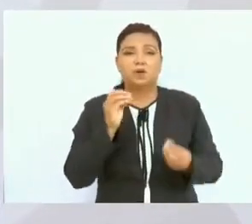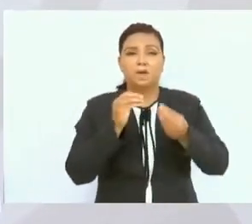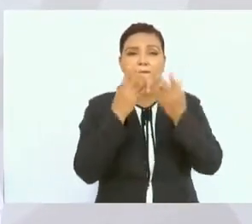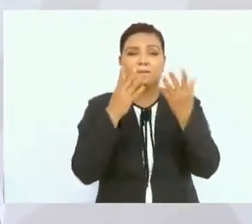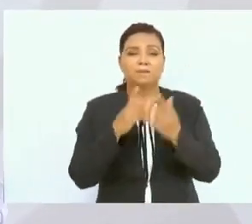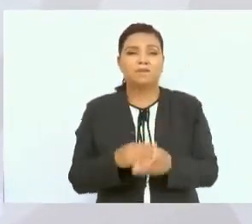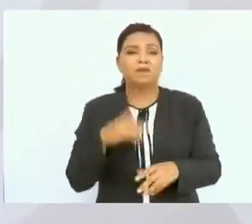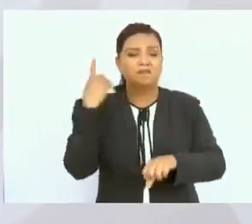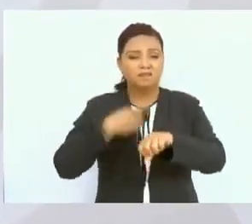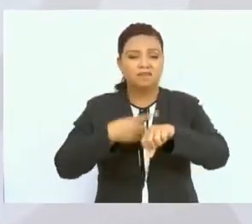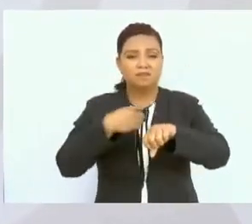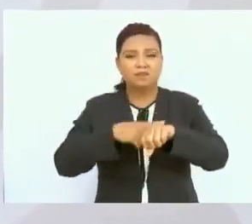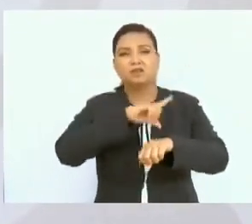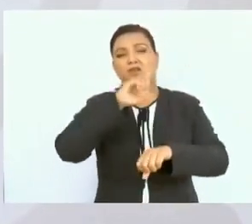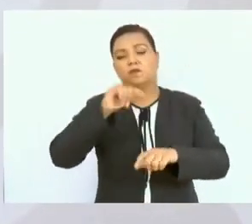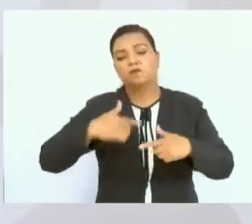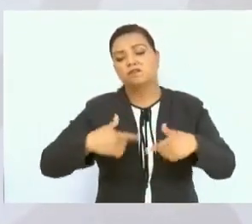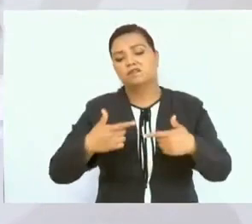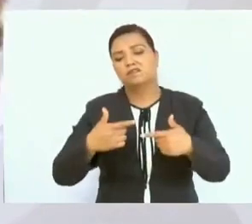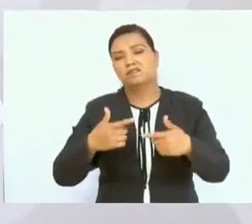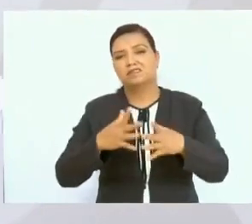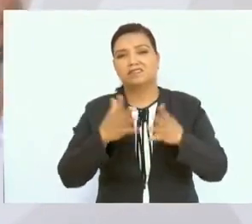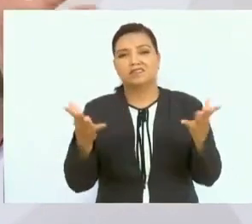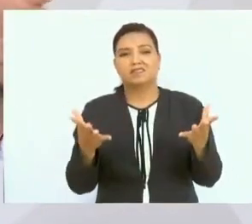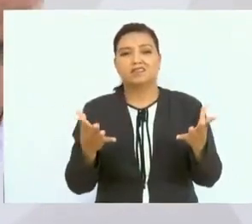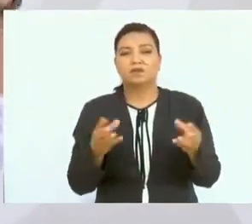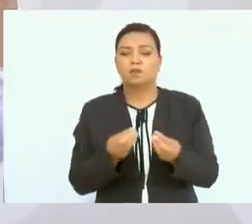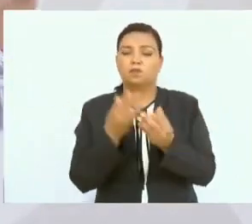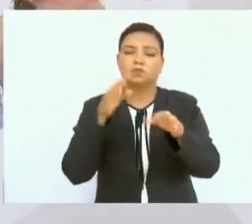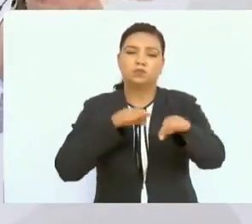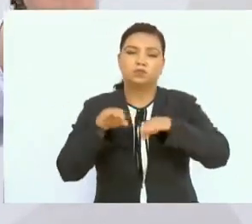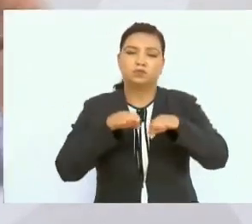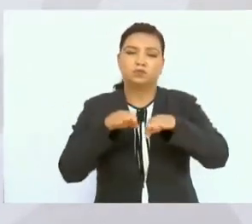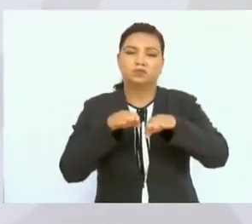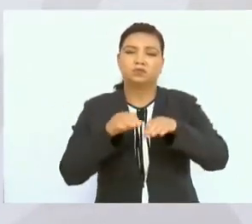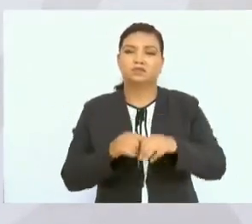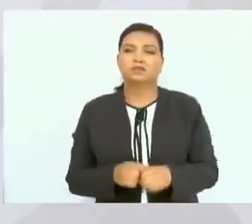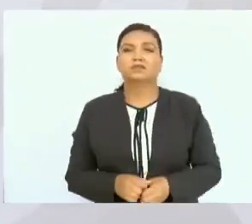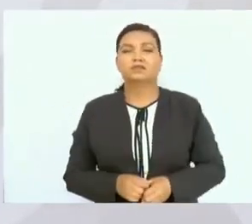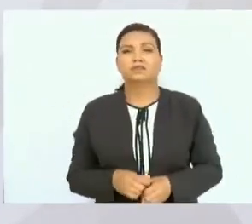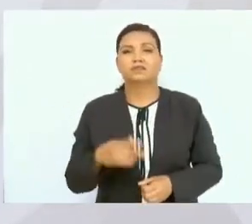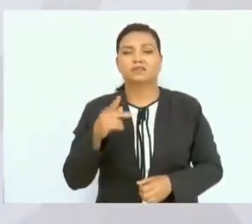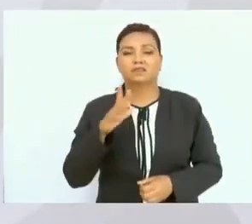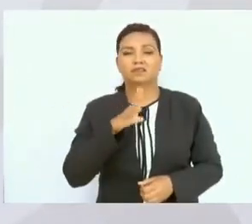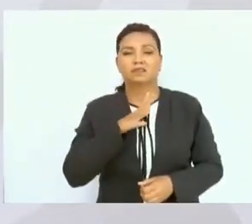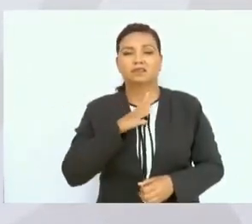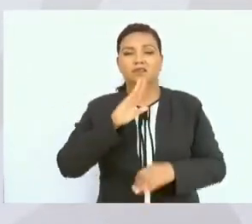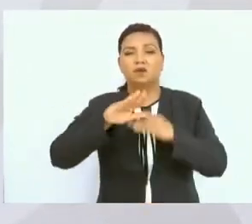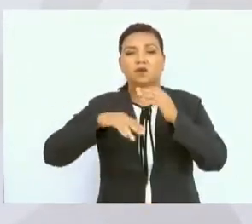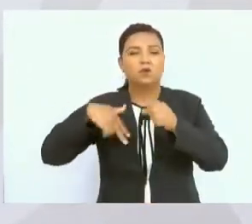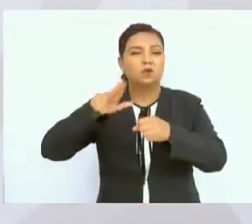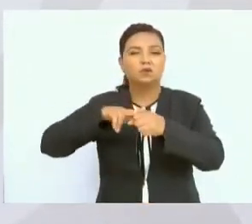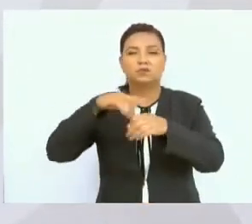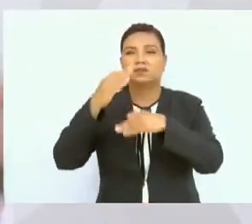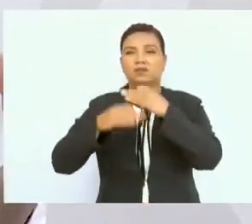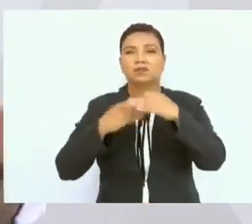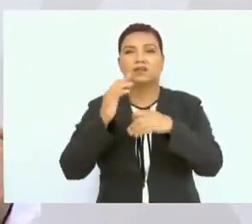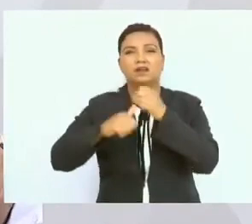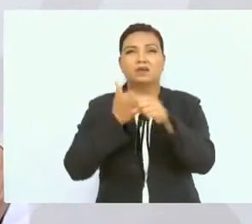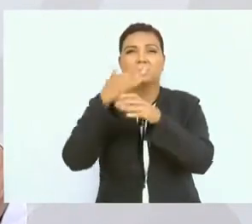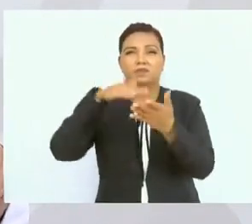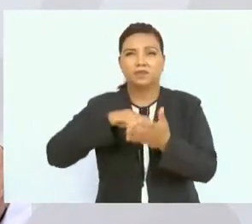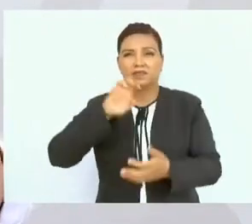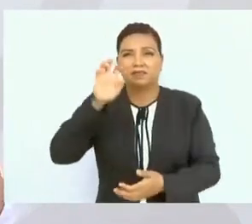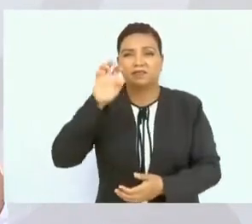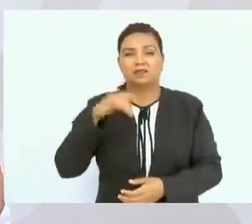de los padecimientos, y que generaban una gran carga de trabajo directamente en los hospitales. En